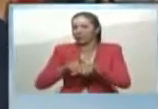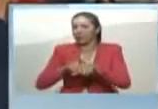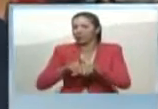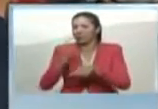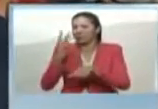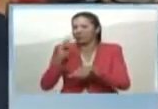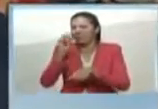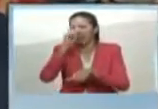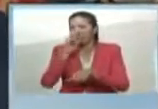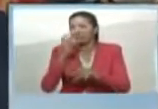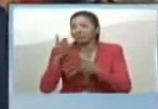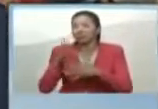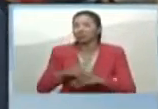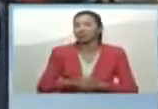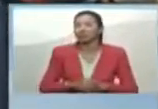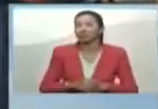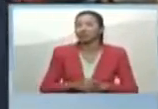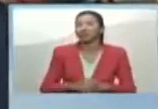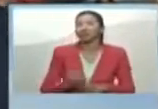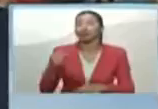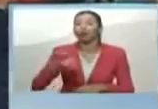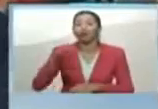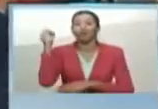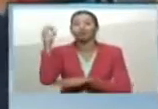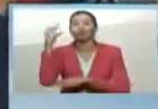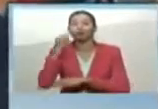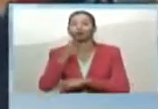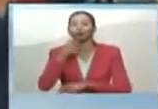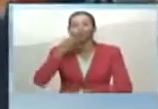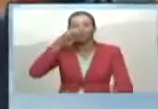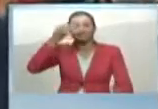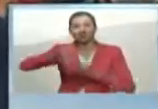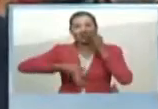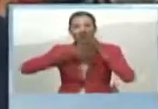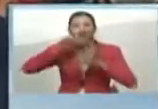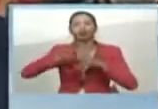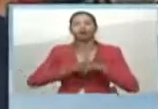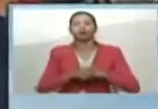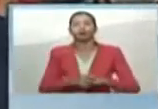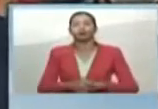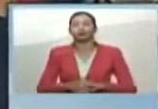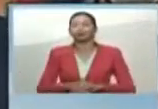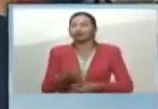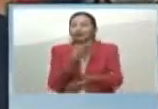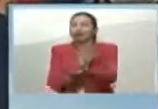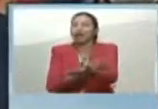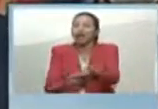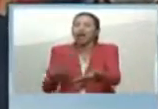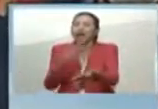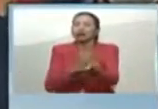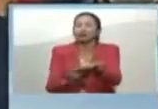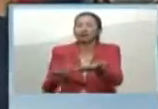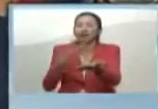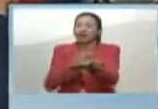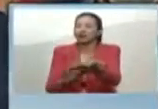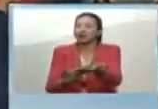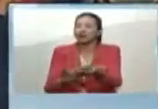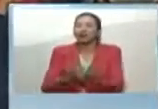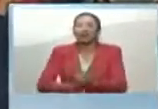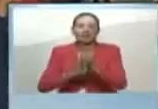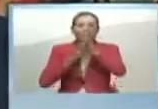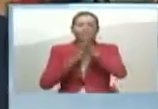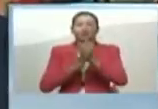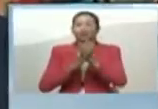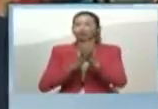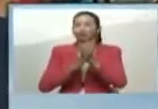esas luchas, hemos dicho en el foro de hoy, en medio de esa sangre derramada de nuestros mártires, en medio de las rebeliones del 4